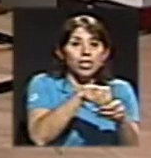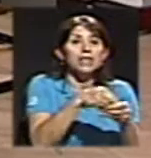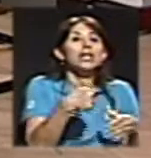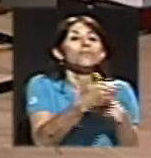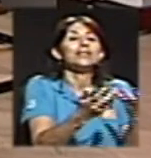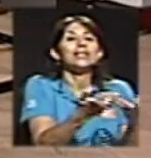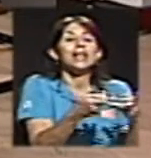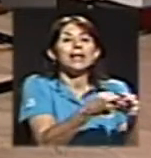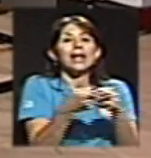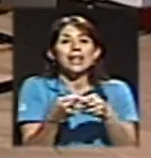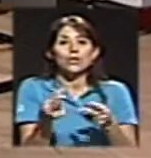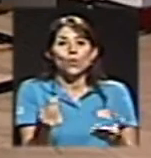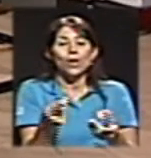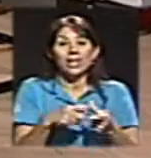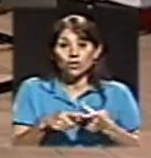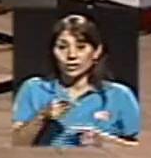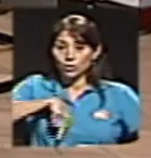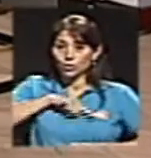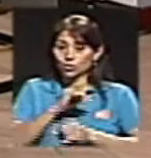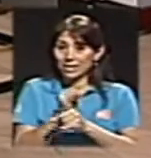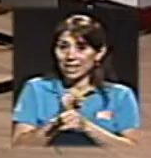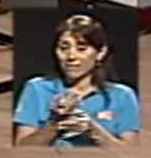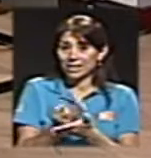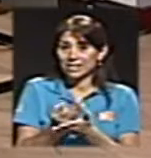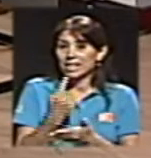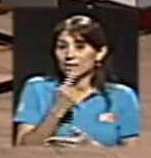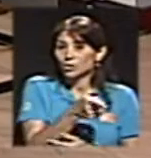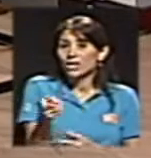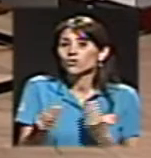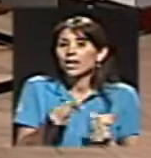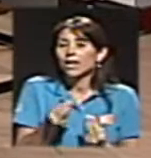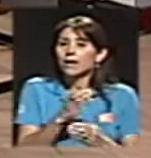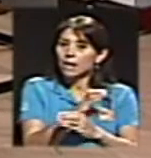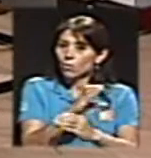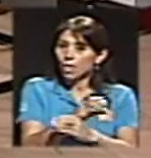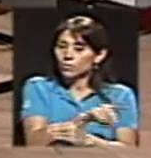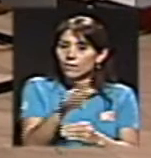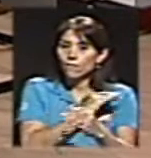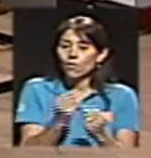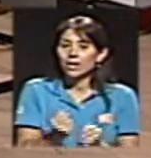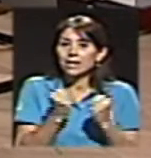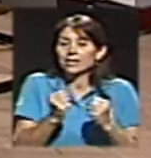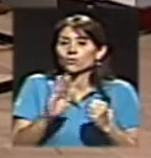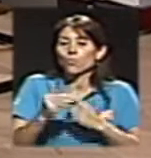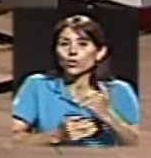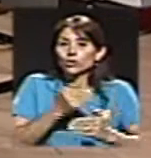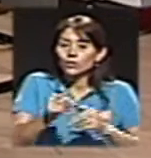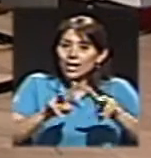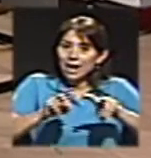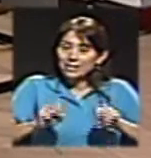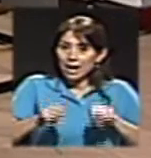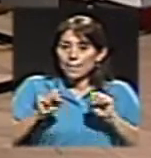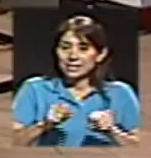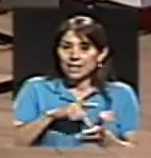Y entonces, ¿qué es lo que les estamos diciendo a las entidades financieras? Sean cuidadosas y fortalezcan sus procesos de análisis de capacidad de pago de los